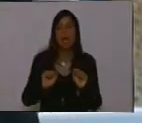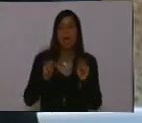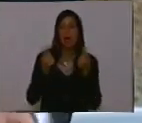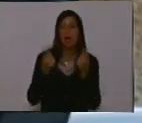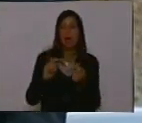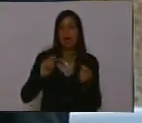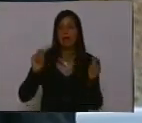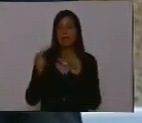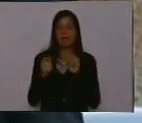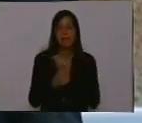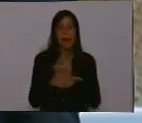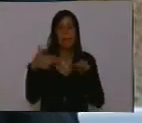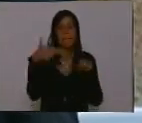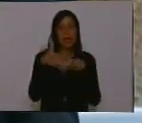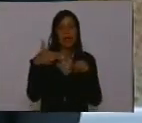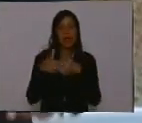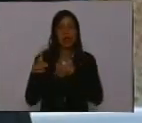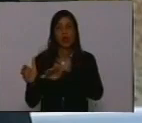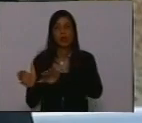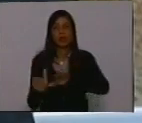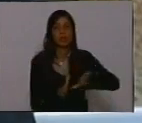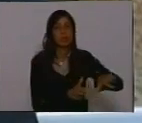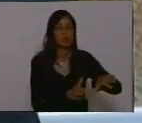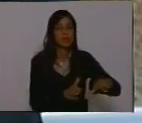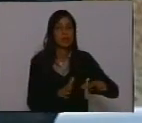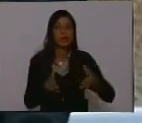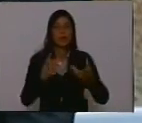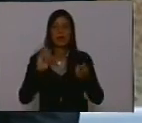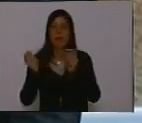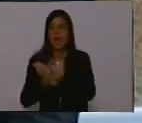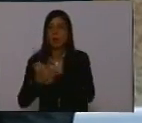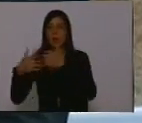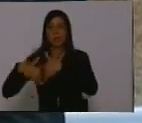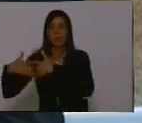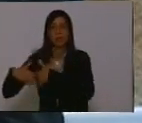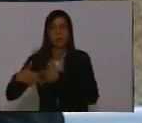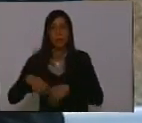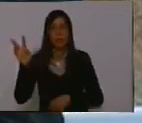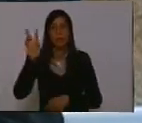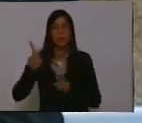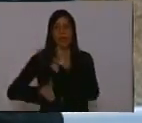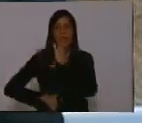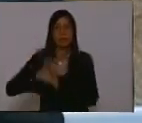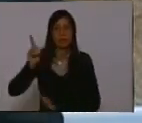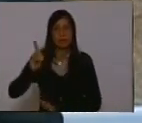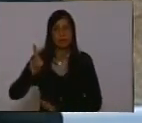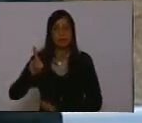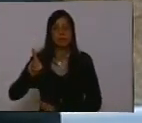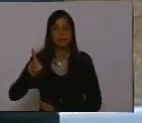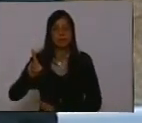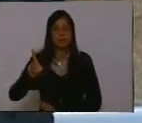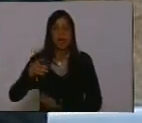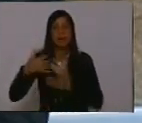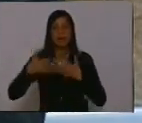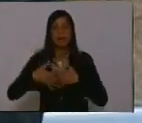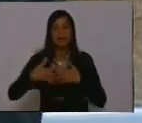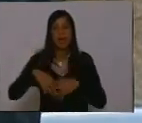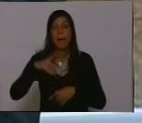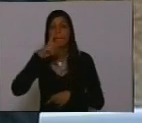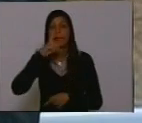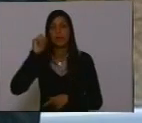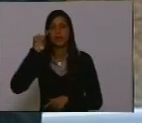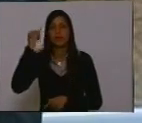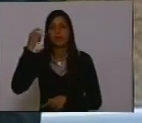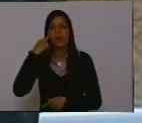no petrolero ni rentista, de una economía social productiva, que había que proteger los